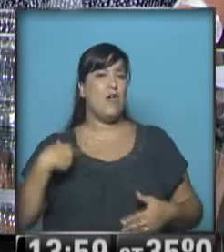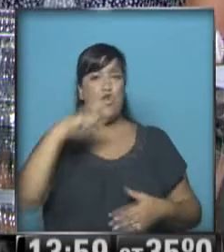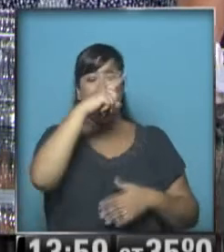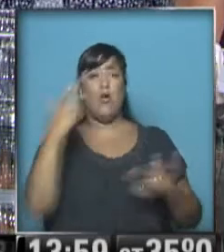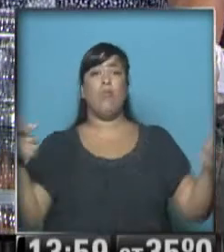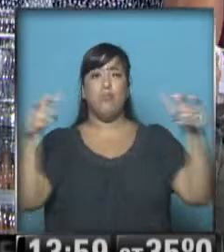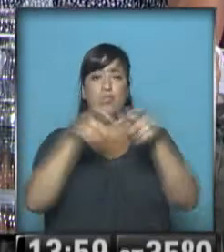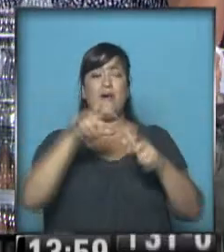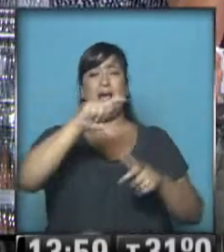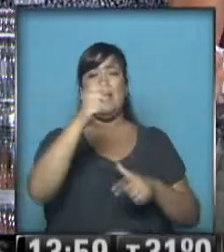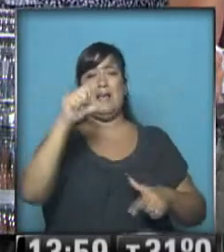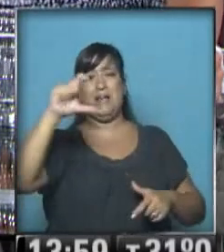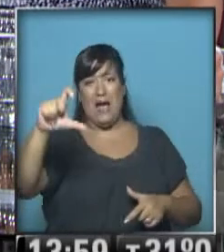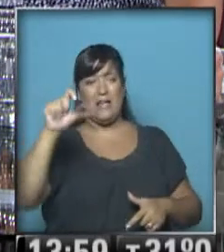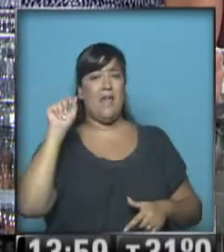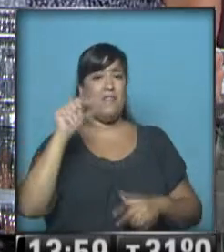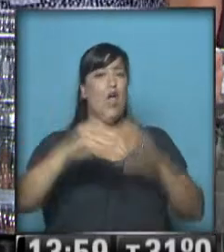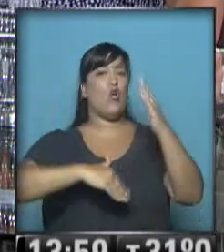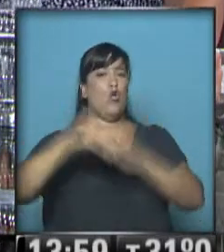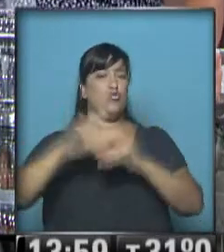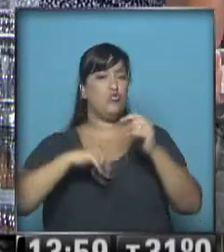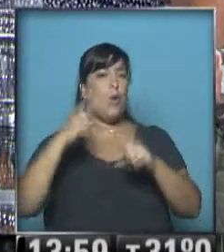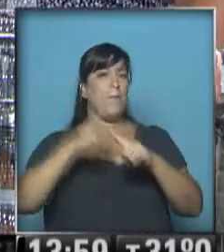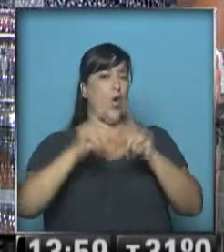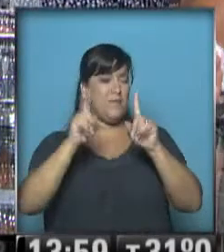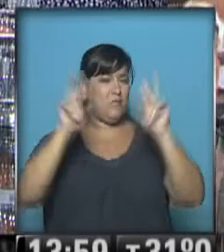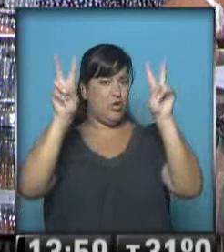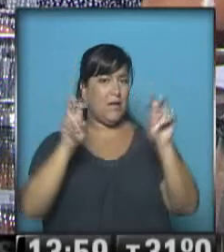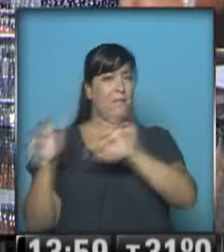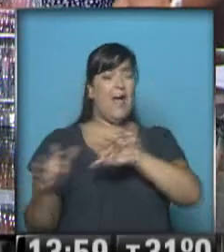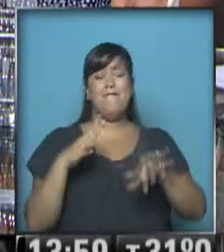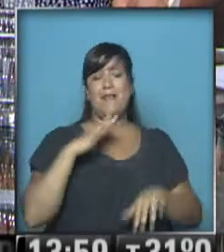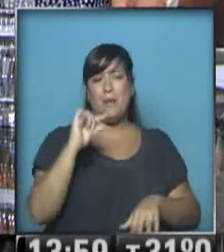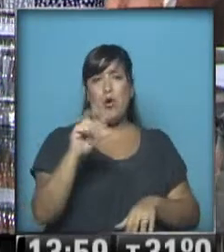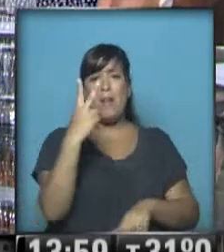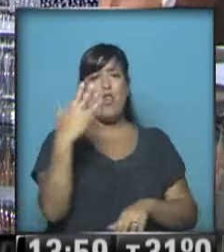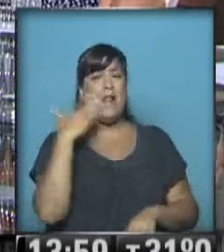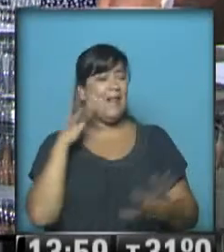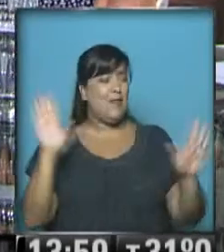con la CAC, la Cámara Argentina de la Construcción, por el mismo tema. Segundos para las 2 de la tarde en todo el país. Nos